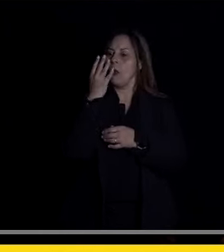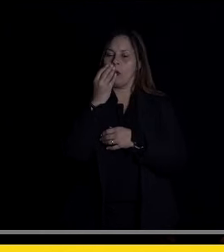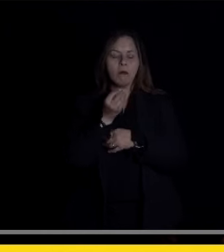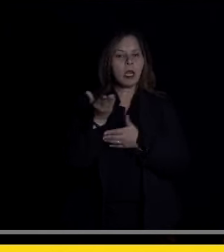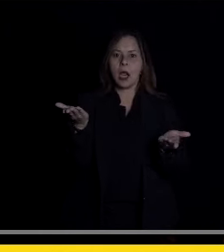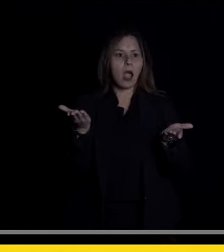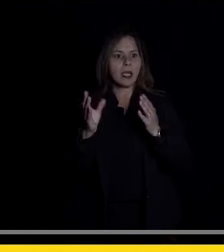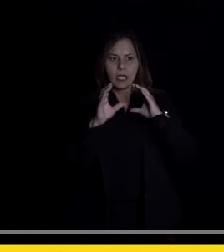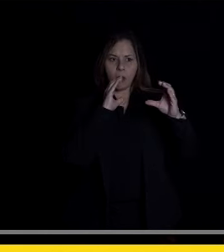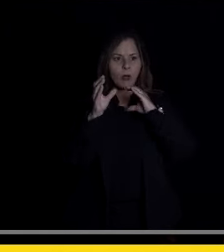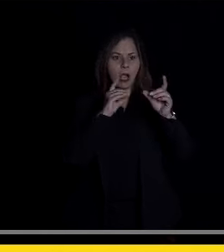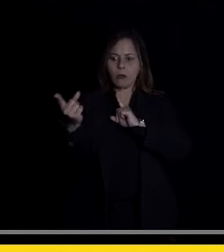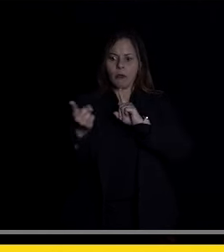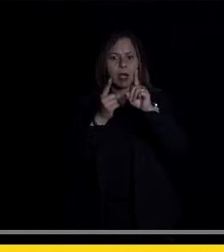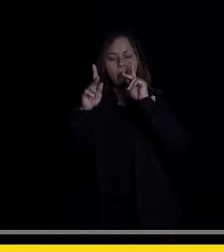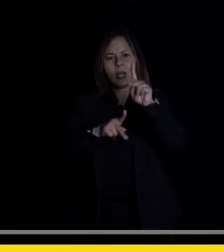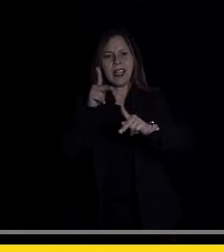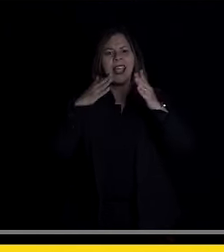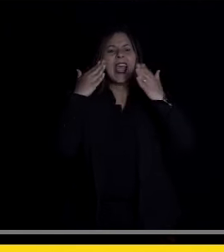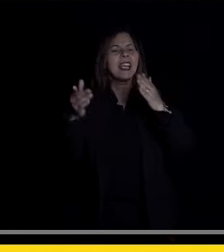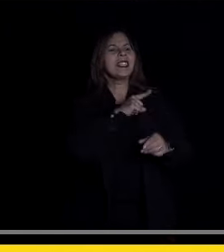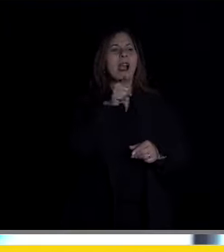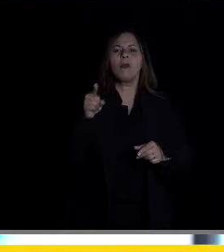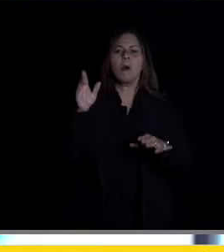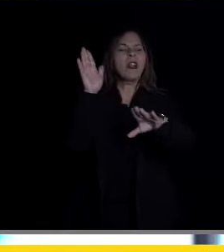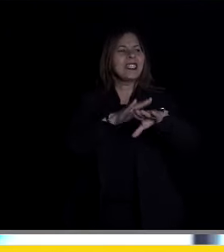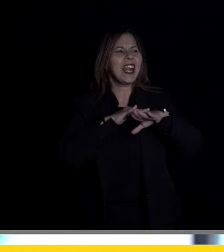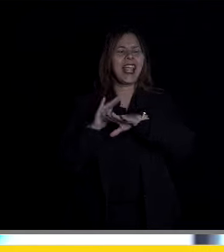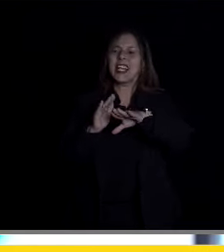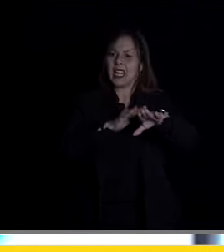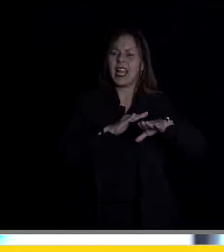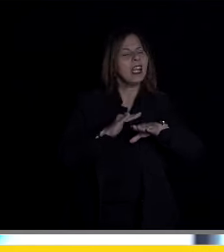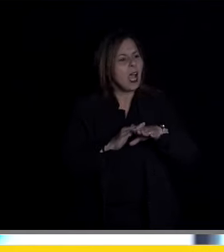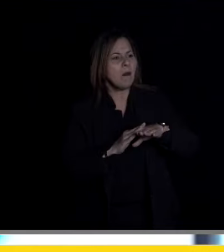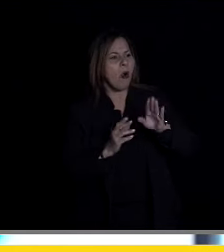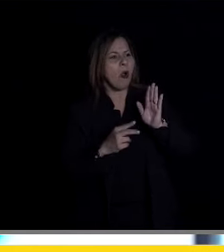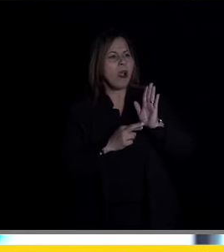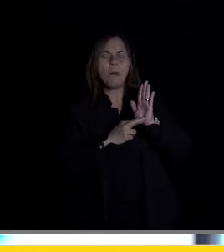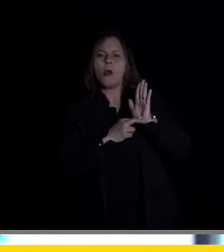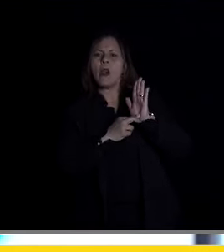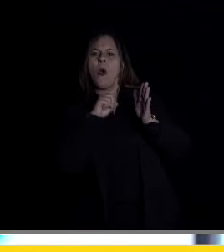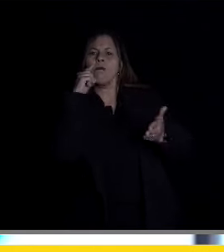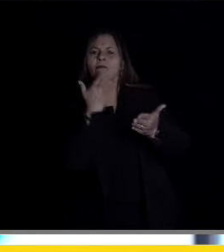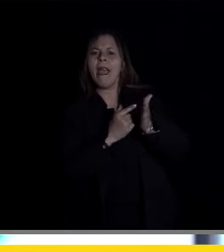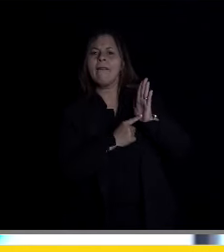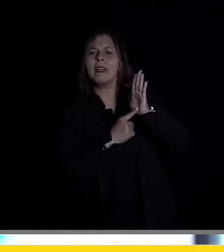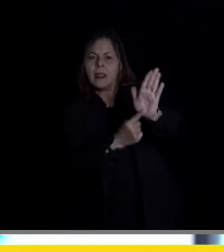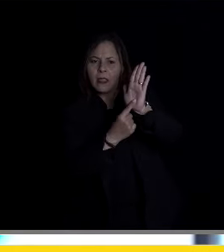comunicación. Así que gracias a ustedes pude hacer el reclamo público, ponerlos en evidencia y que vinieran a reparar el